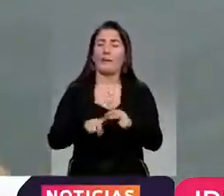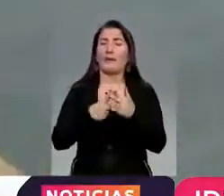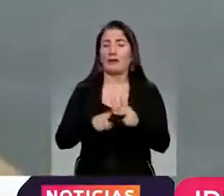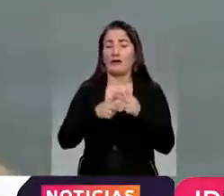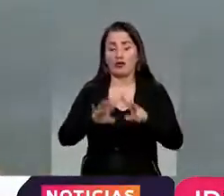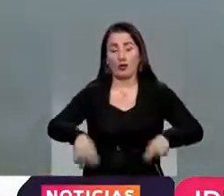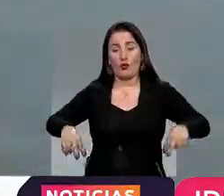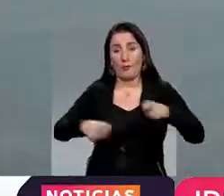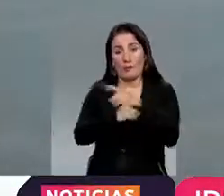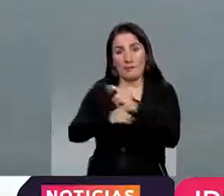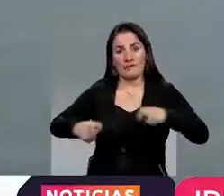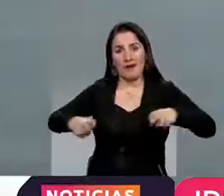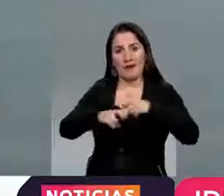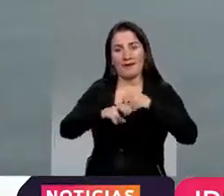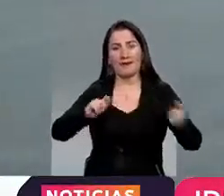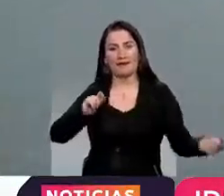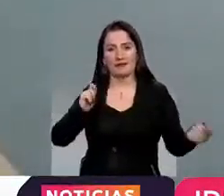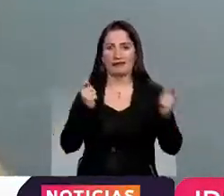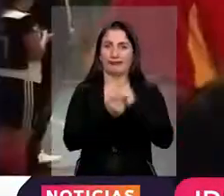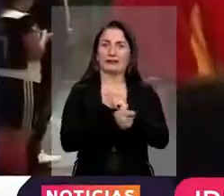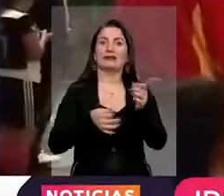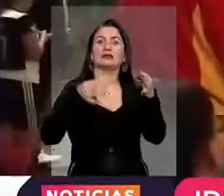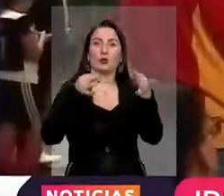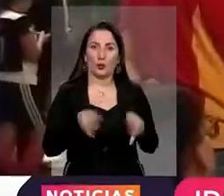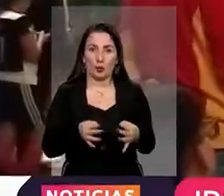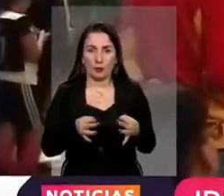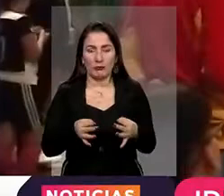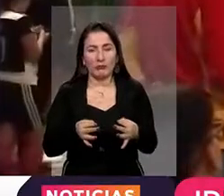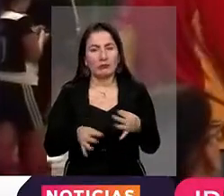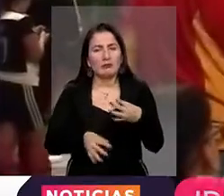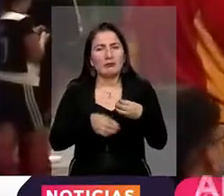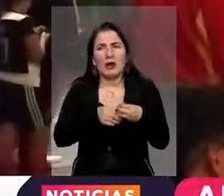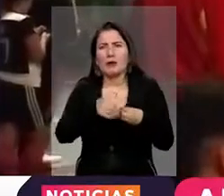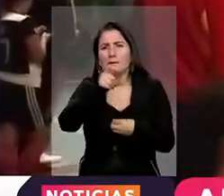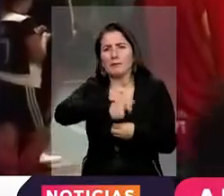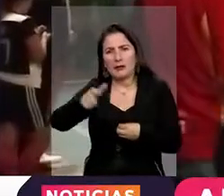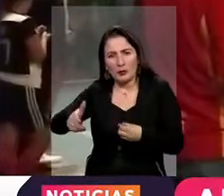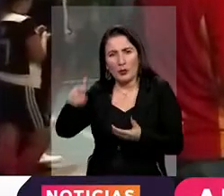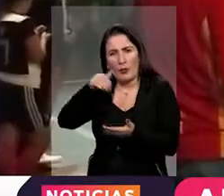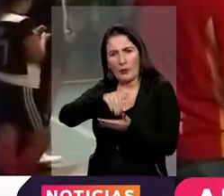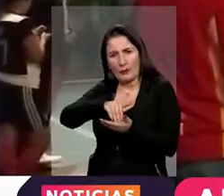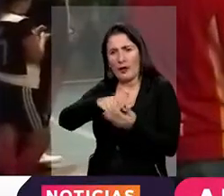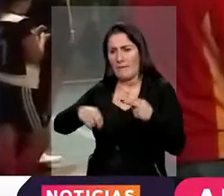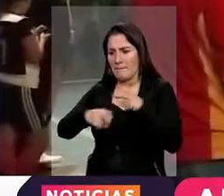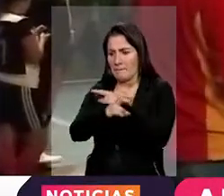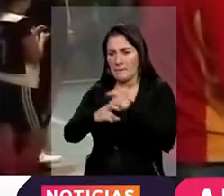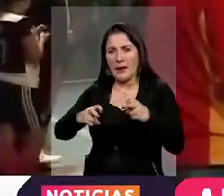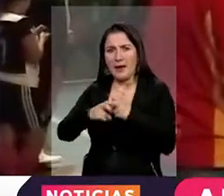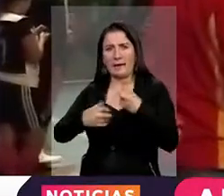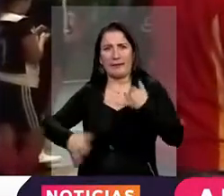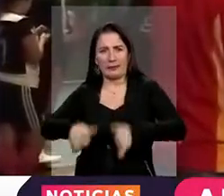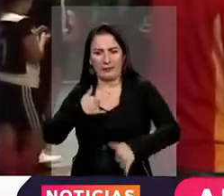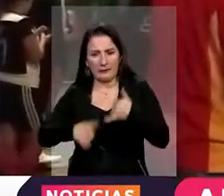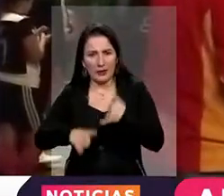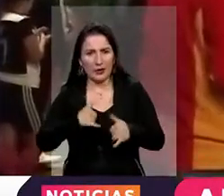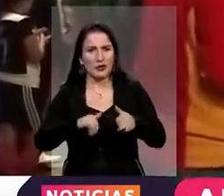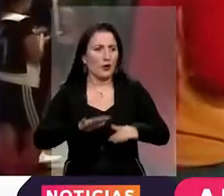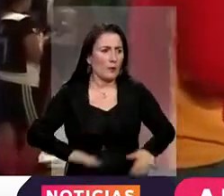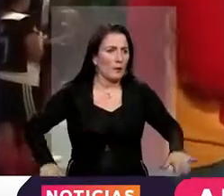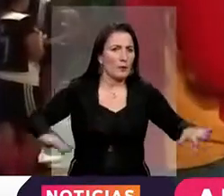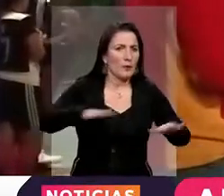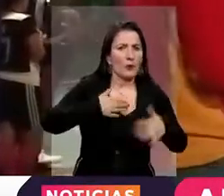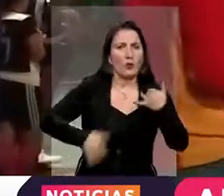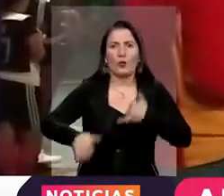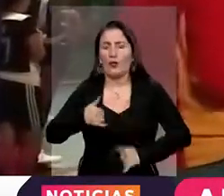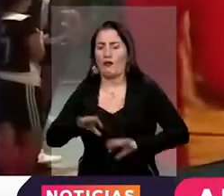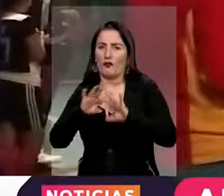los parques se conviertan en espacios seguros. Lo que queremos es que la gente vuelva y retome los parques como un espacio de diversión, de esparcimiento, un espacio para